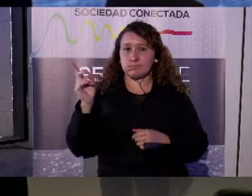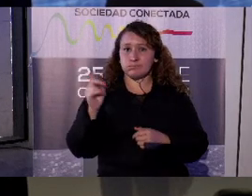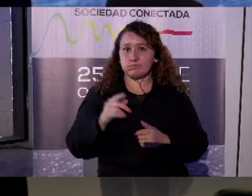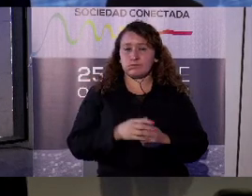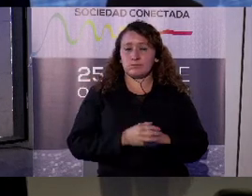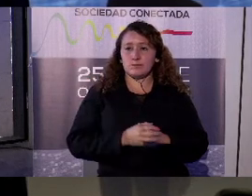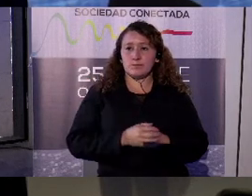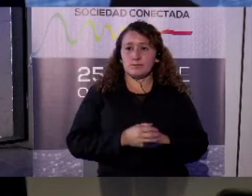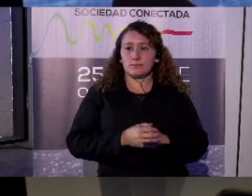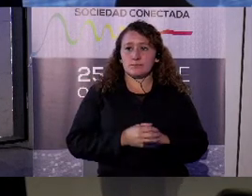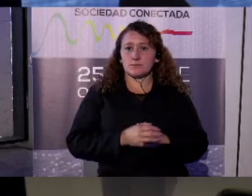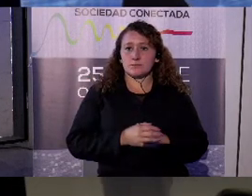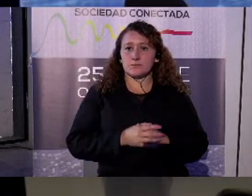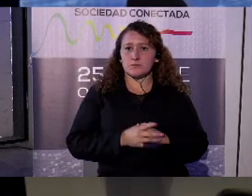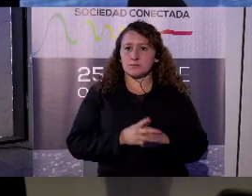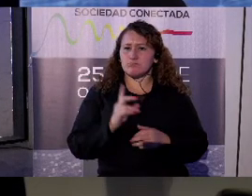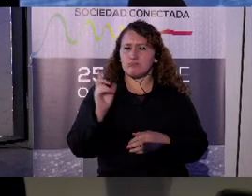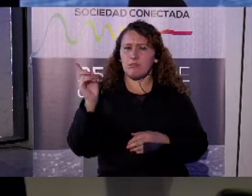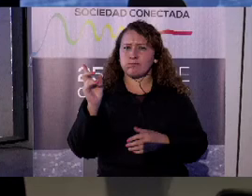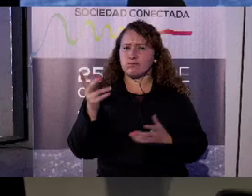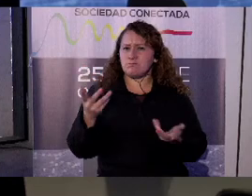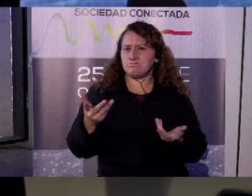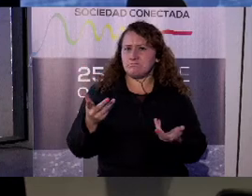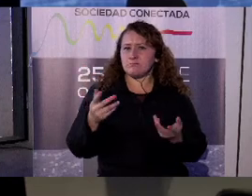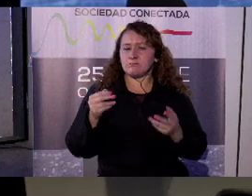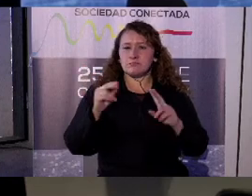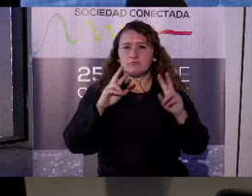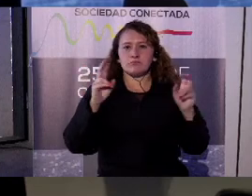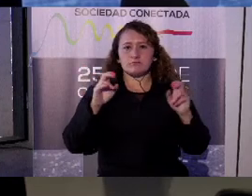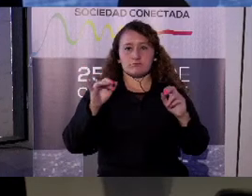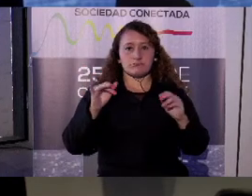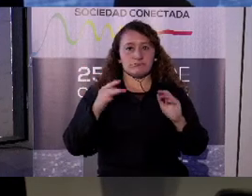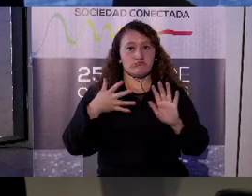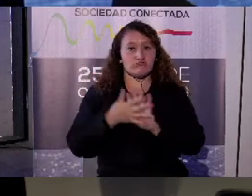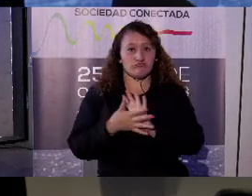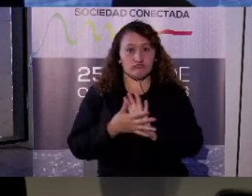esta es un caso que trabaja sobre datos